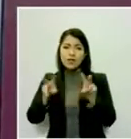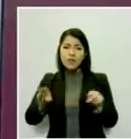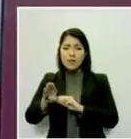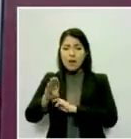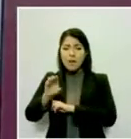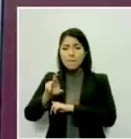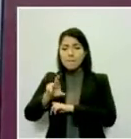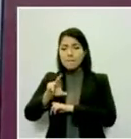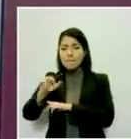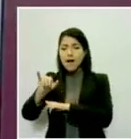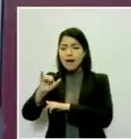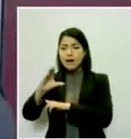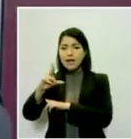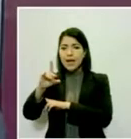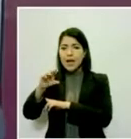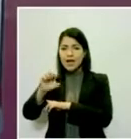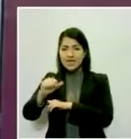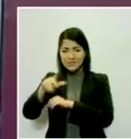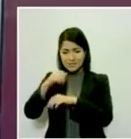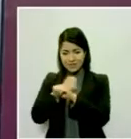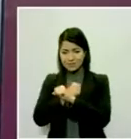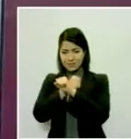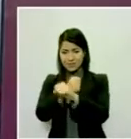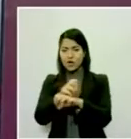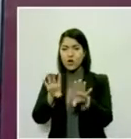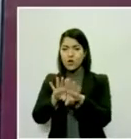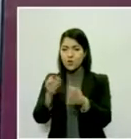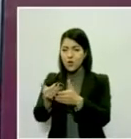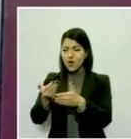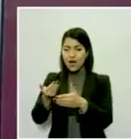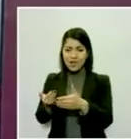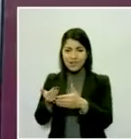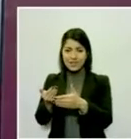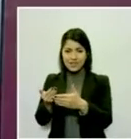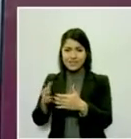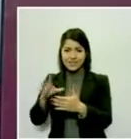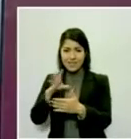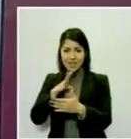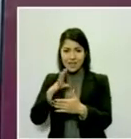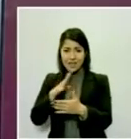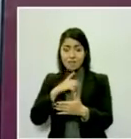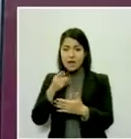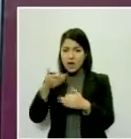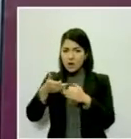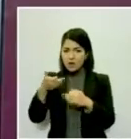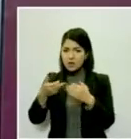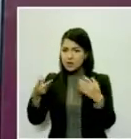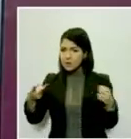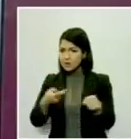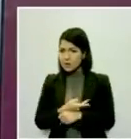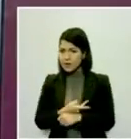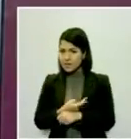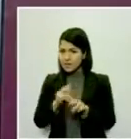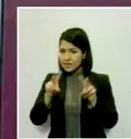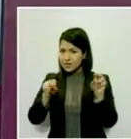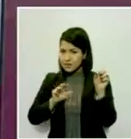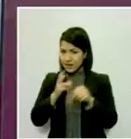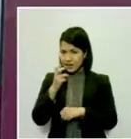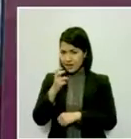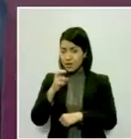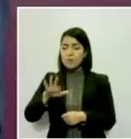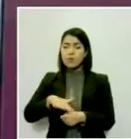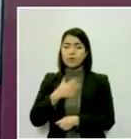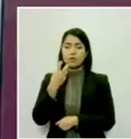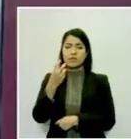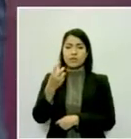barricadas, para decirles cómo recibimos el estado en cuestión de barricadas y cómo estamos ahora, ¿sí? Porque las barricadas también es un